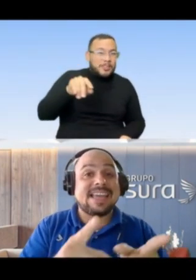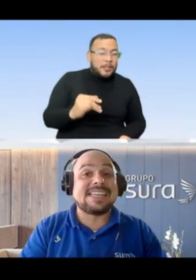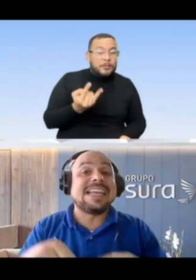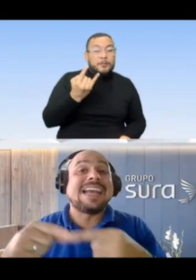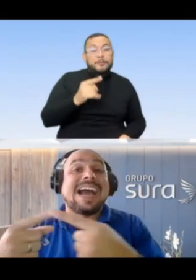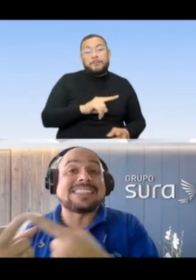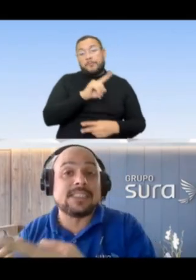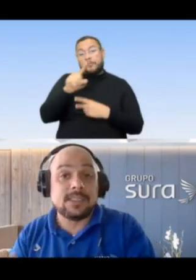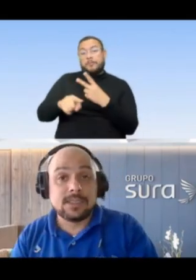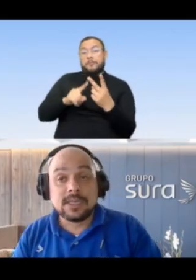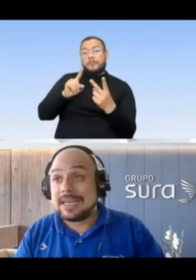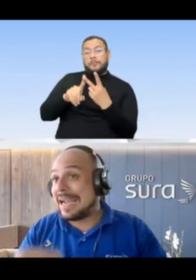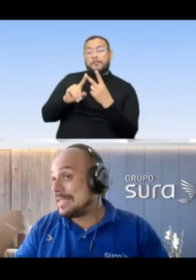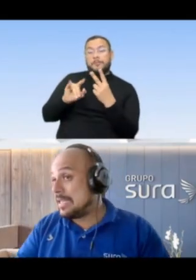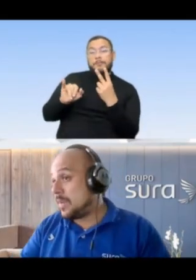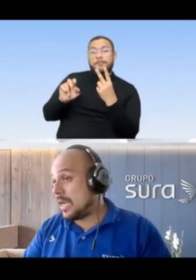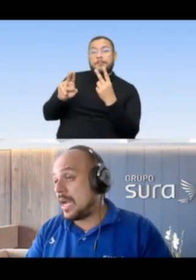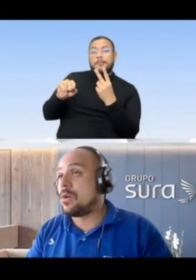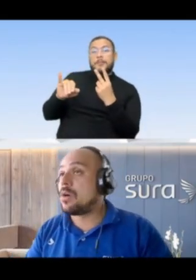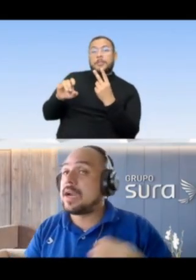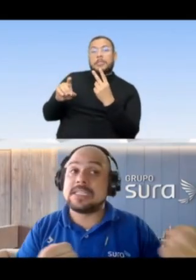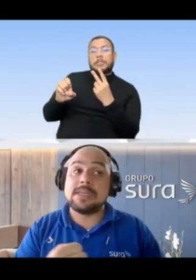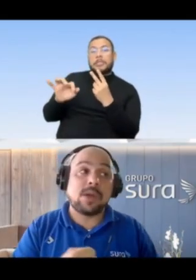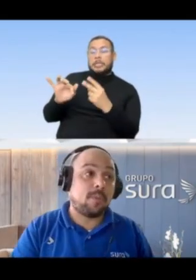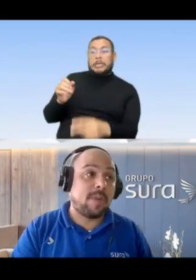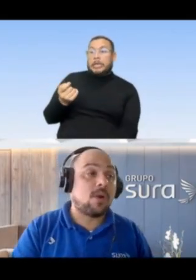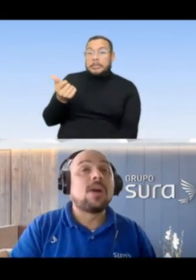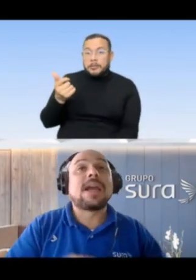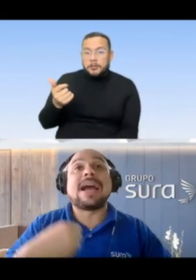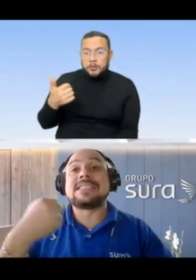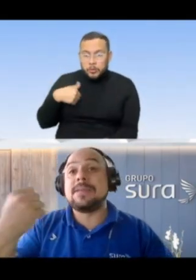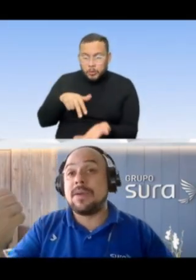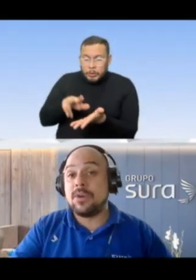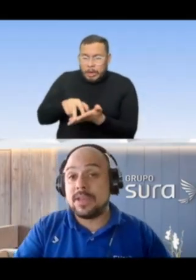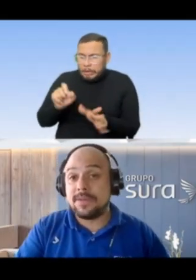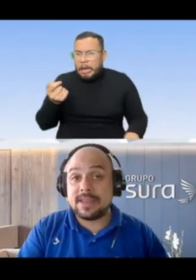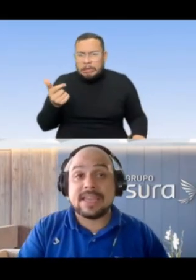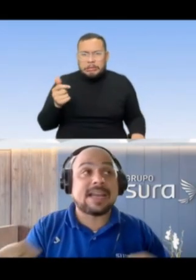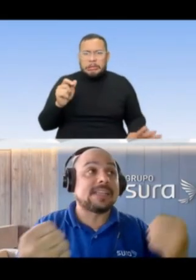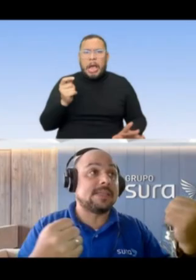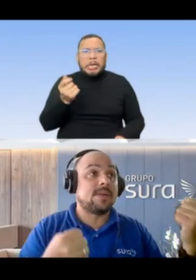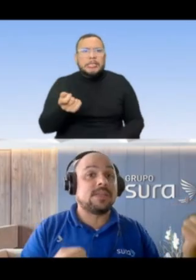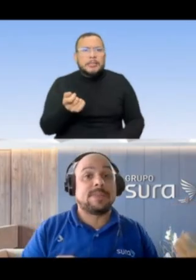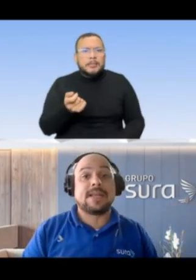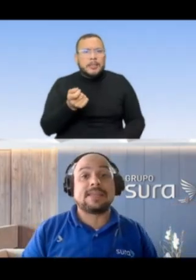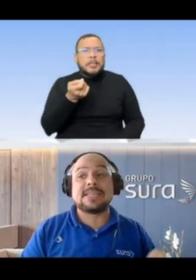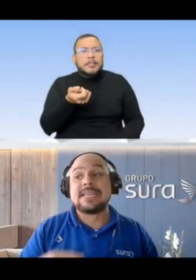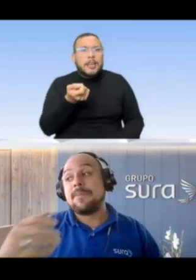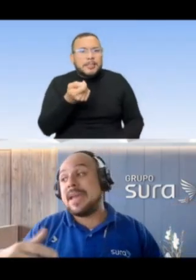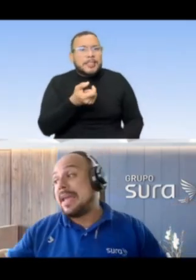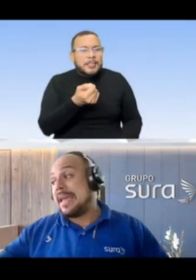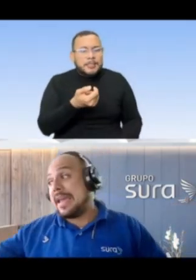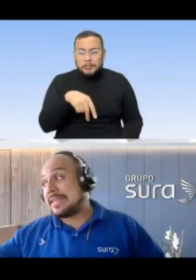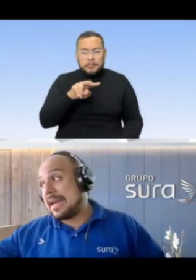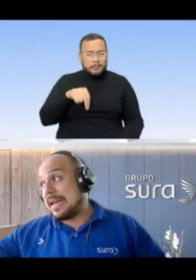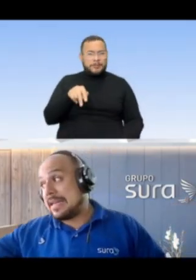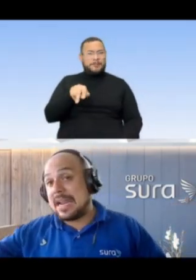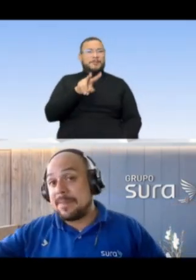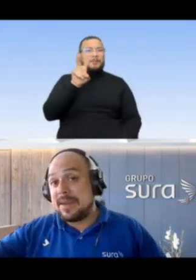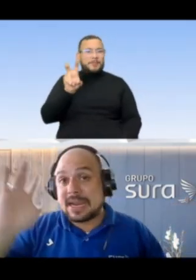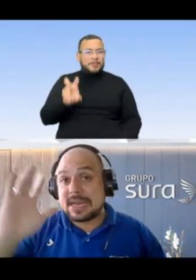el incidente es el casi. Casi me caigo, casi me golpeo, casi me voy de frente, casi me voy de para atrás.